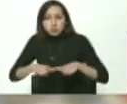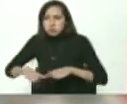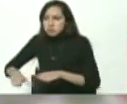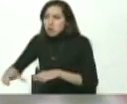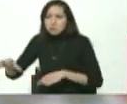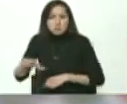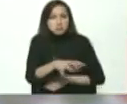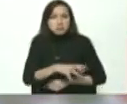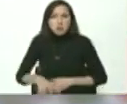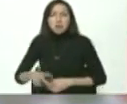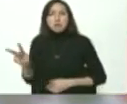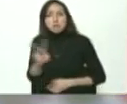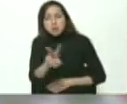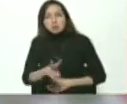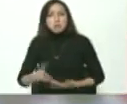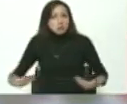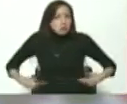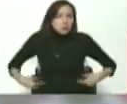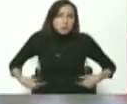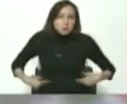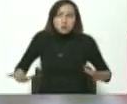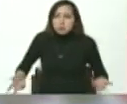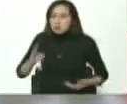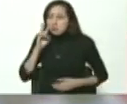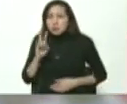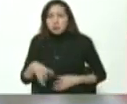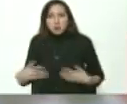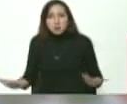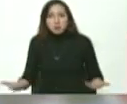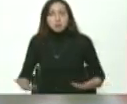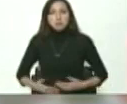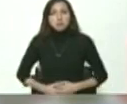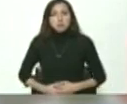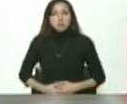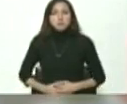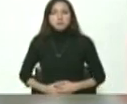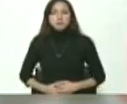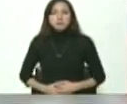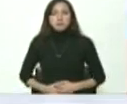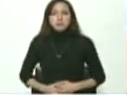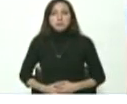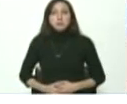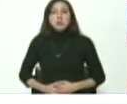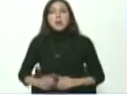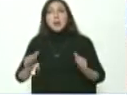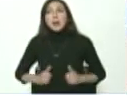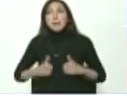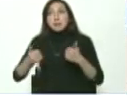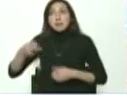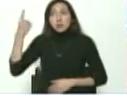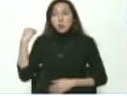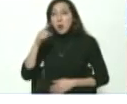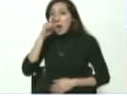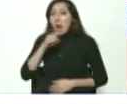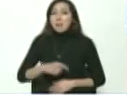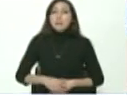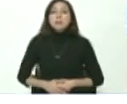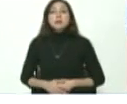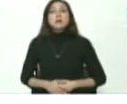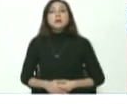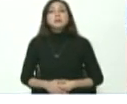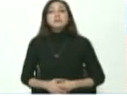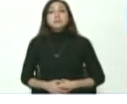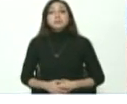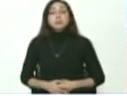país. Esto es un esfuerzo, hay que ver, desde marzo del año pasado.